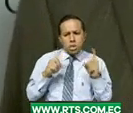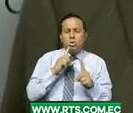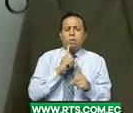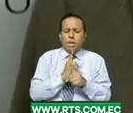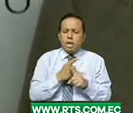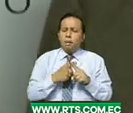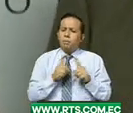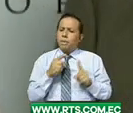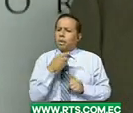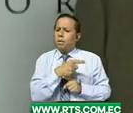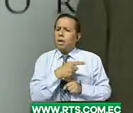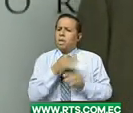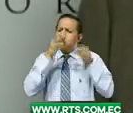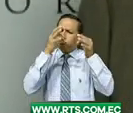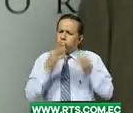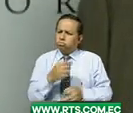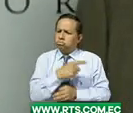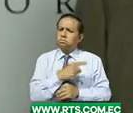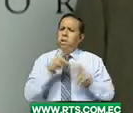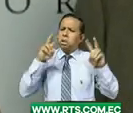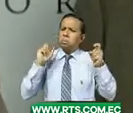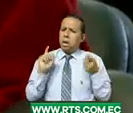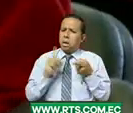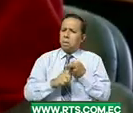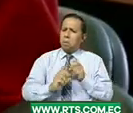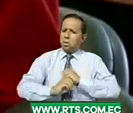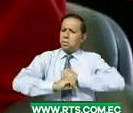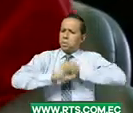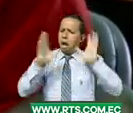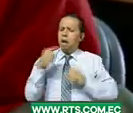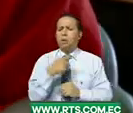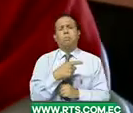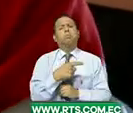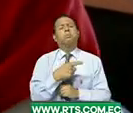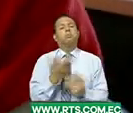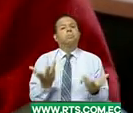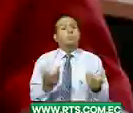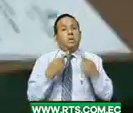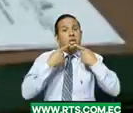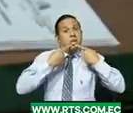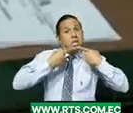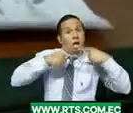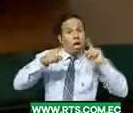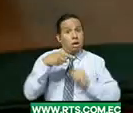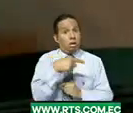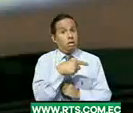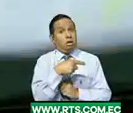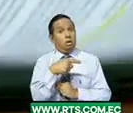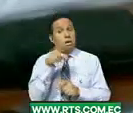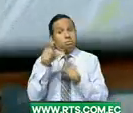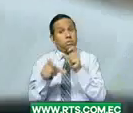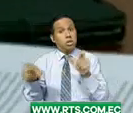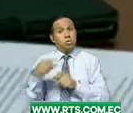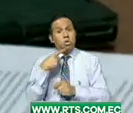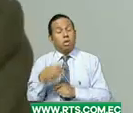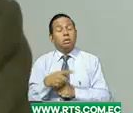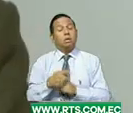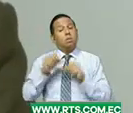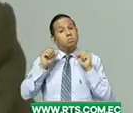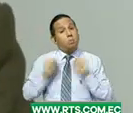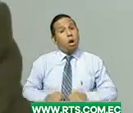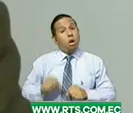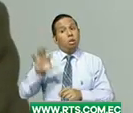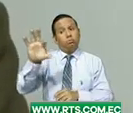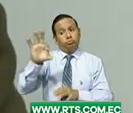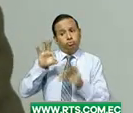tema está expresado en castellano y es bastante claro. Ante las declaraciones hay quienes solicitan que se active el Comité de Ética.